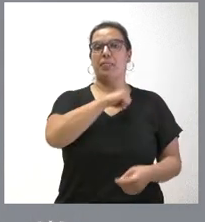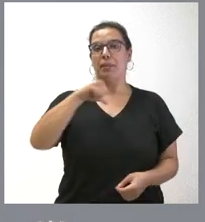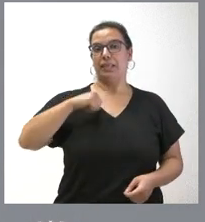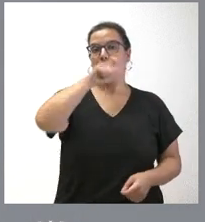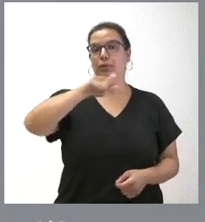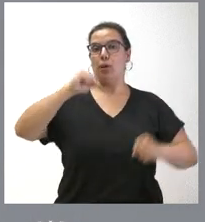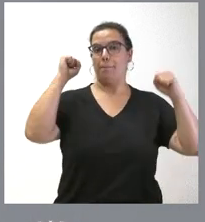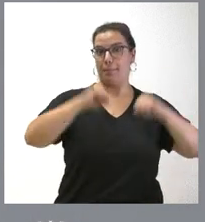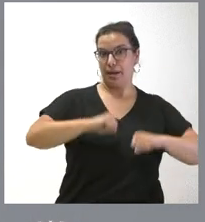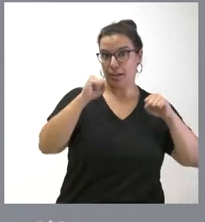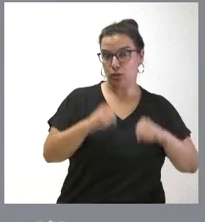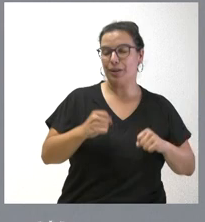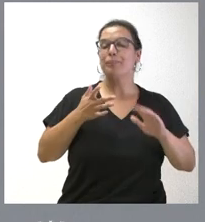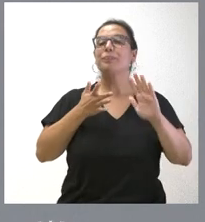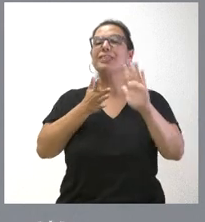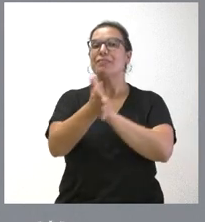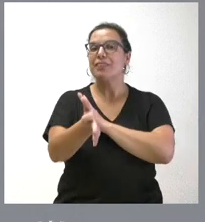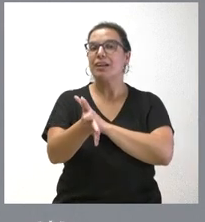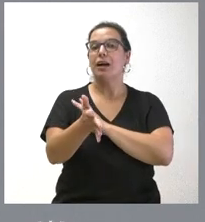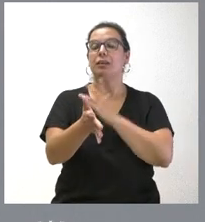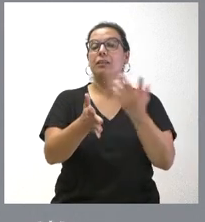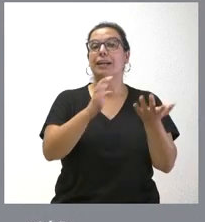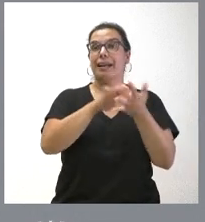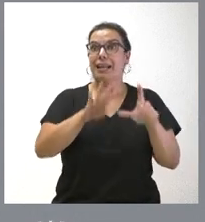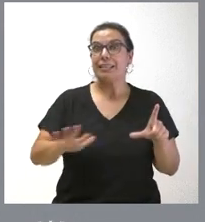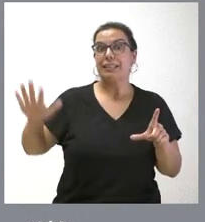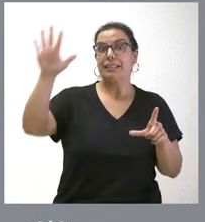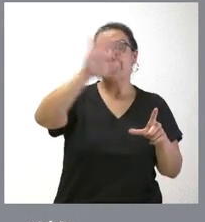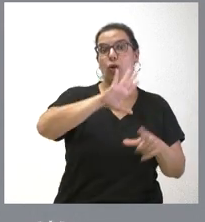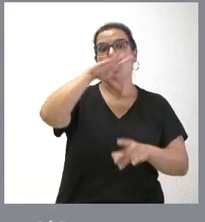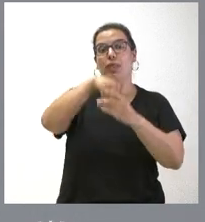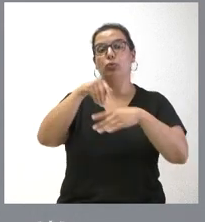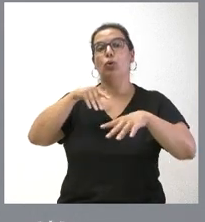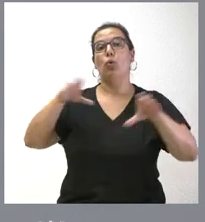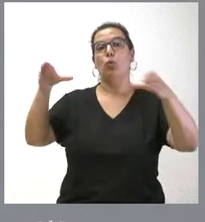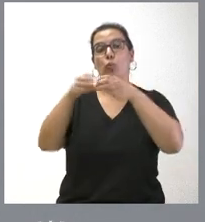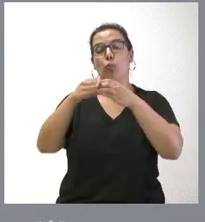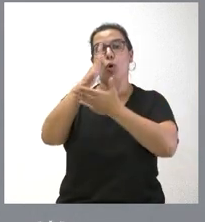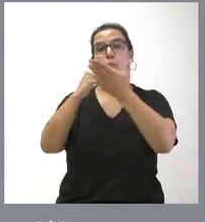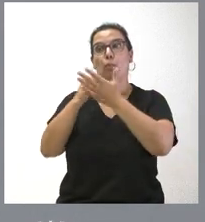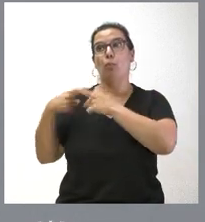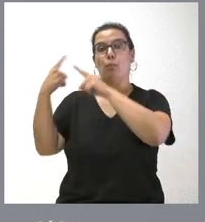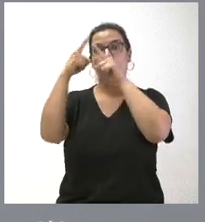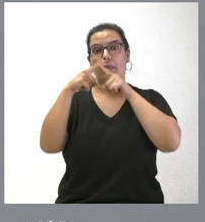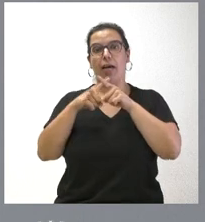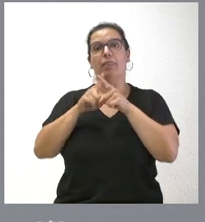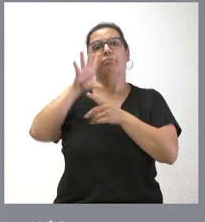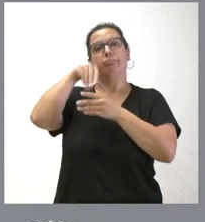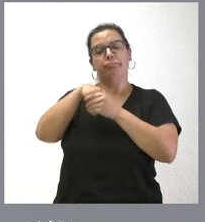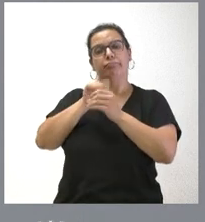se trata de que Castilla y león forma parte del grupo de comunidades autónomas adscritas